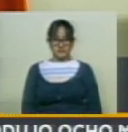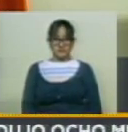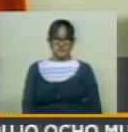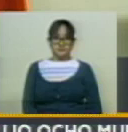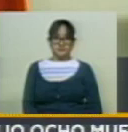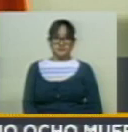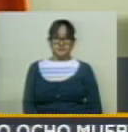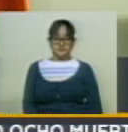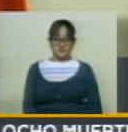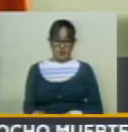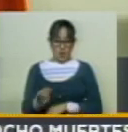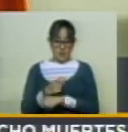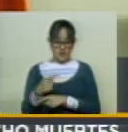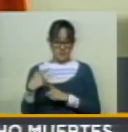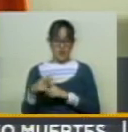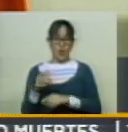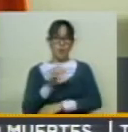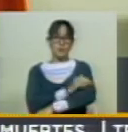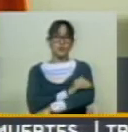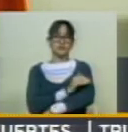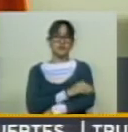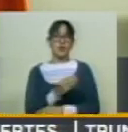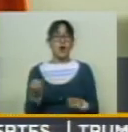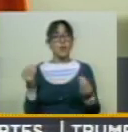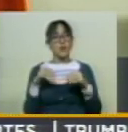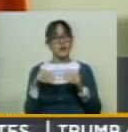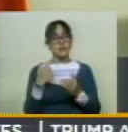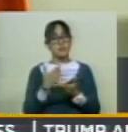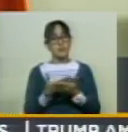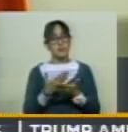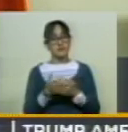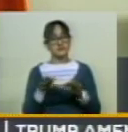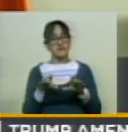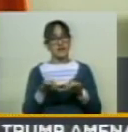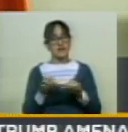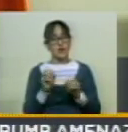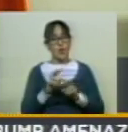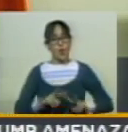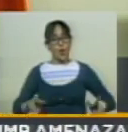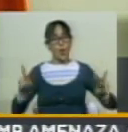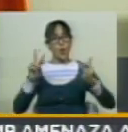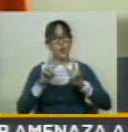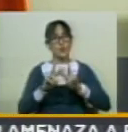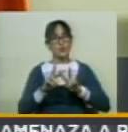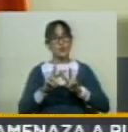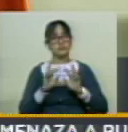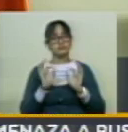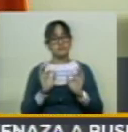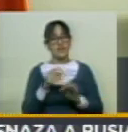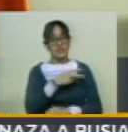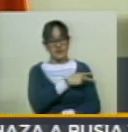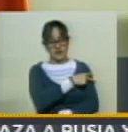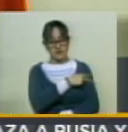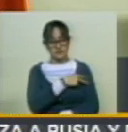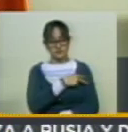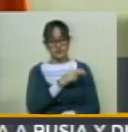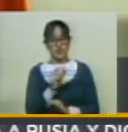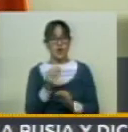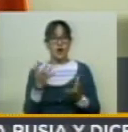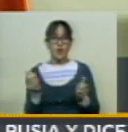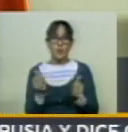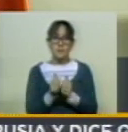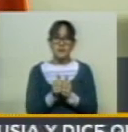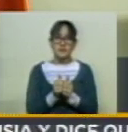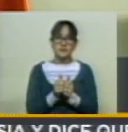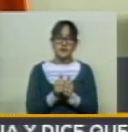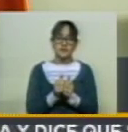El gobierno y oposición acuerdan proponer al secretario general de Naciones Unidas se conforme una delegación de acompañamiento